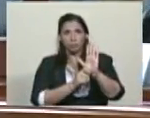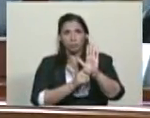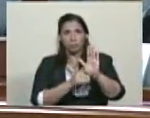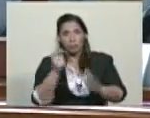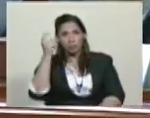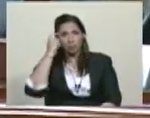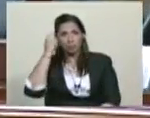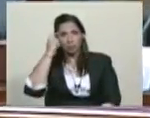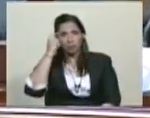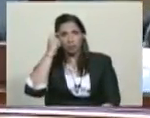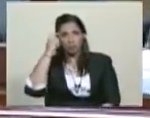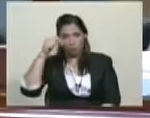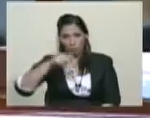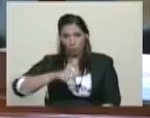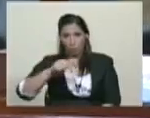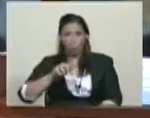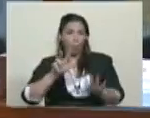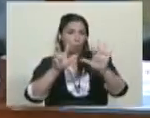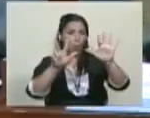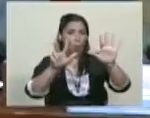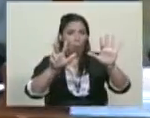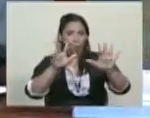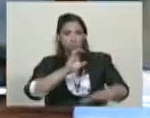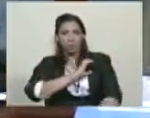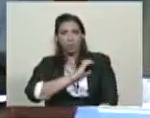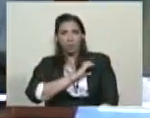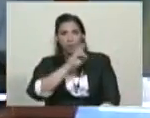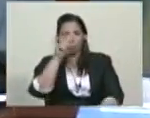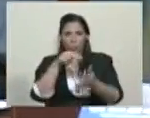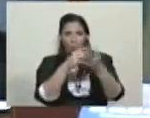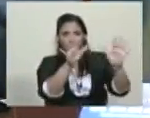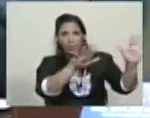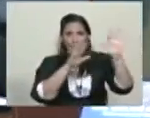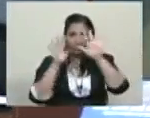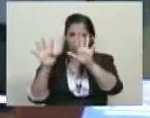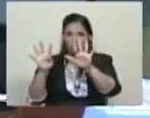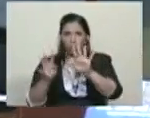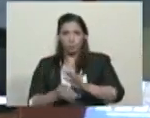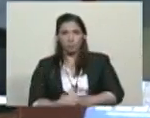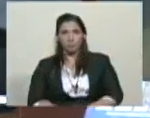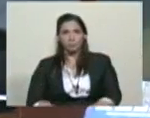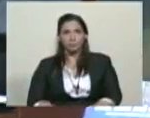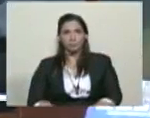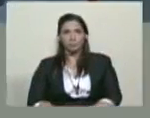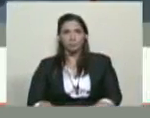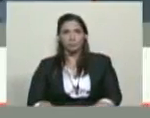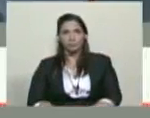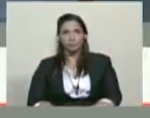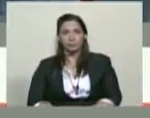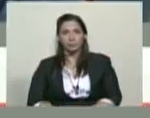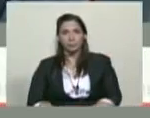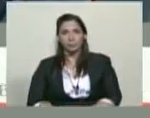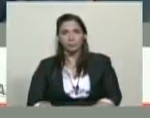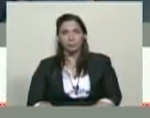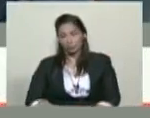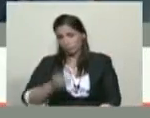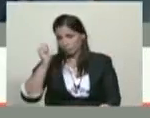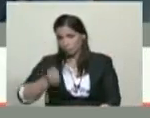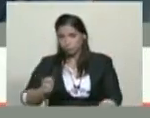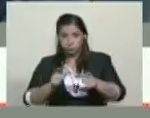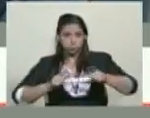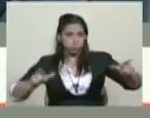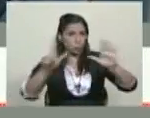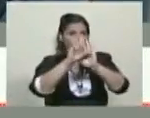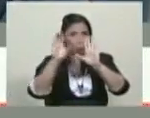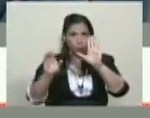fecha de hoy 8 de enero del 2019 la sala constitucional